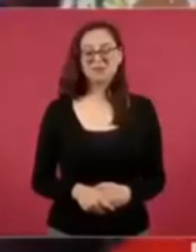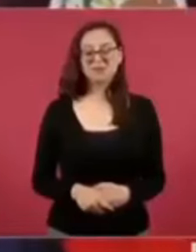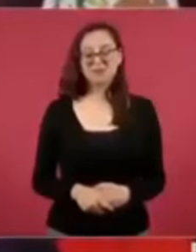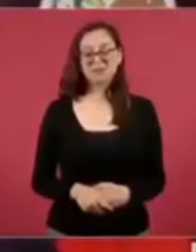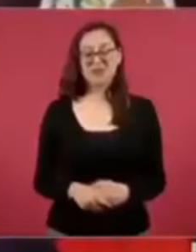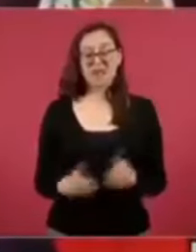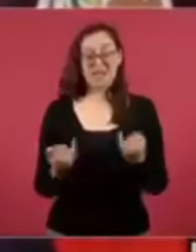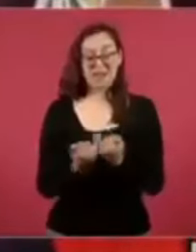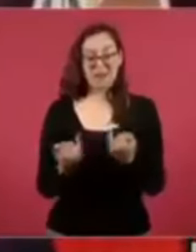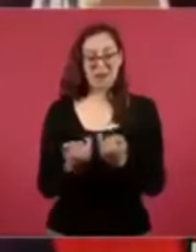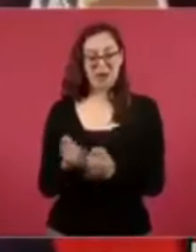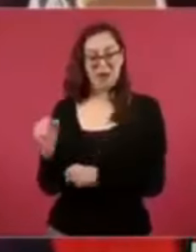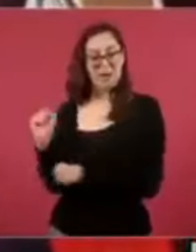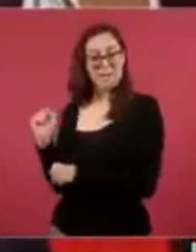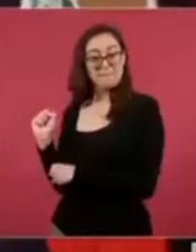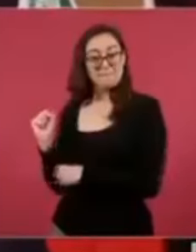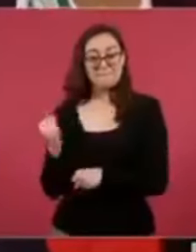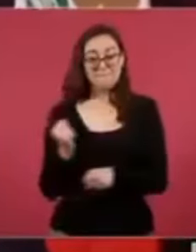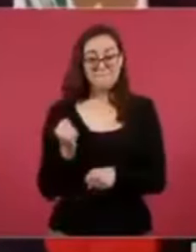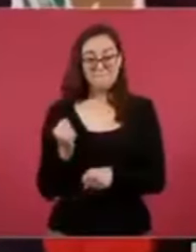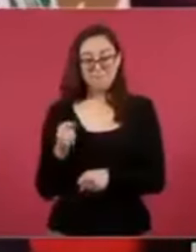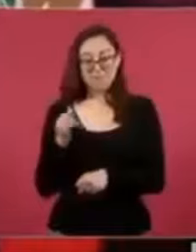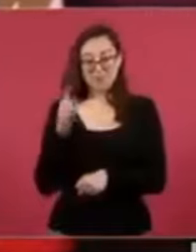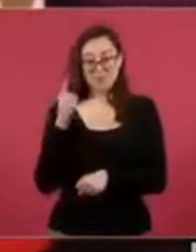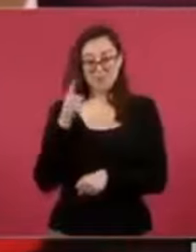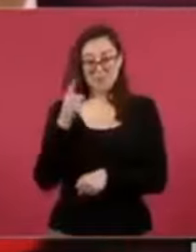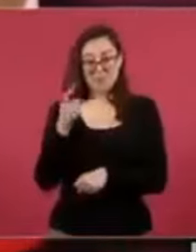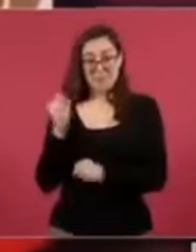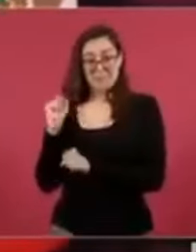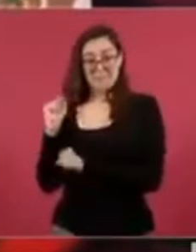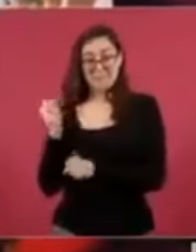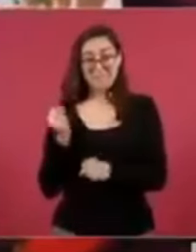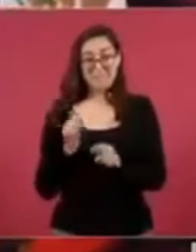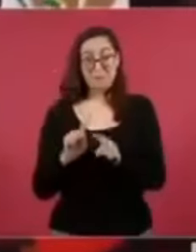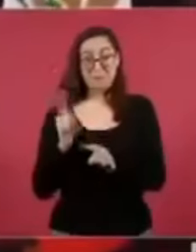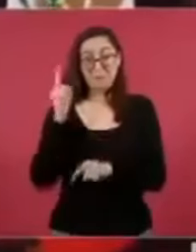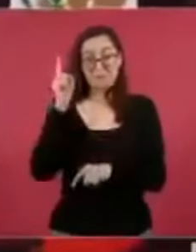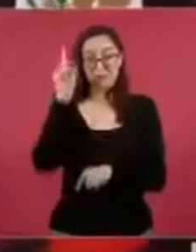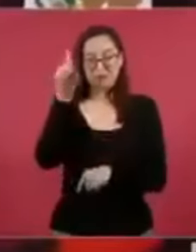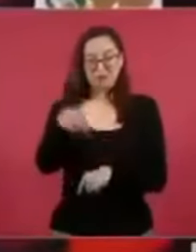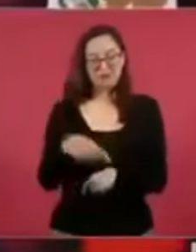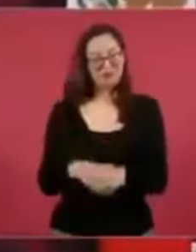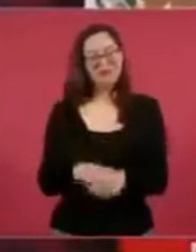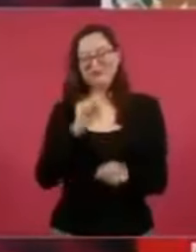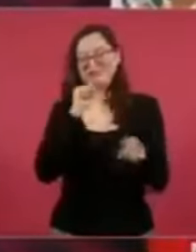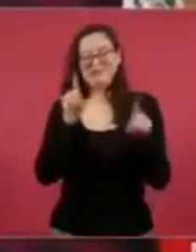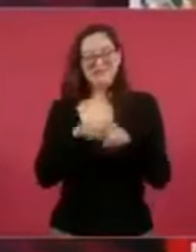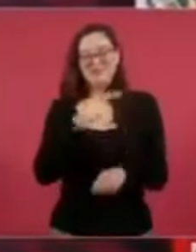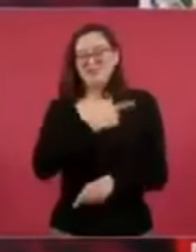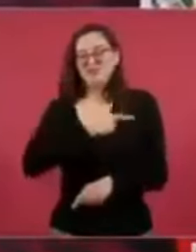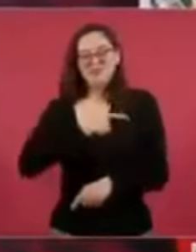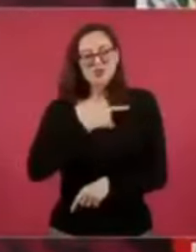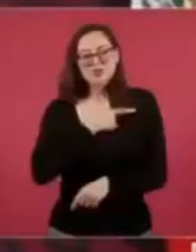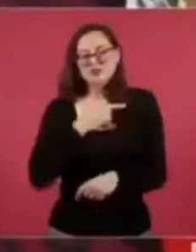sido pésimo. Y ahí están los resultados. Están los resultados ahí. Quedan unos 4 días de Juegos